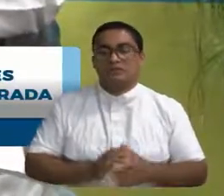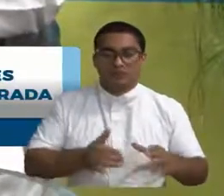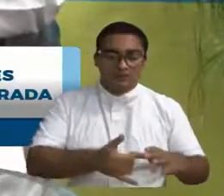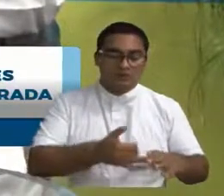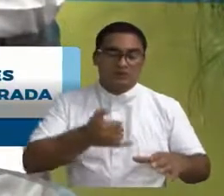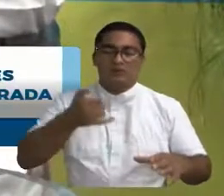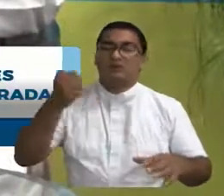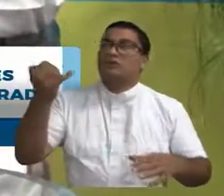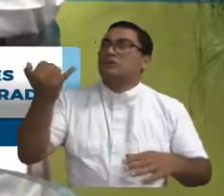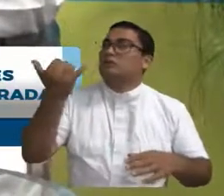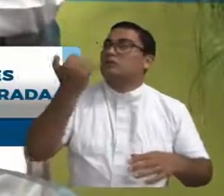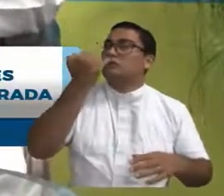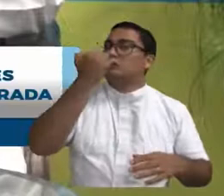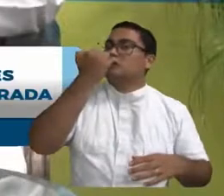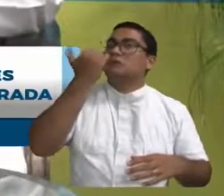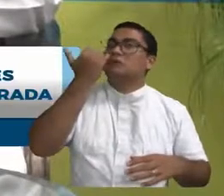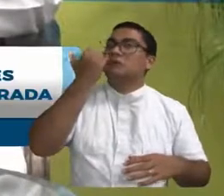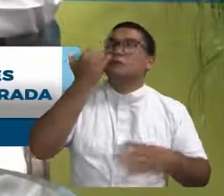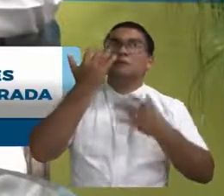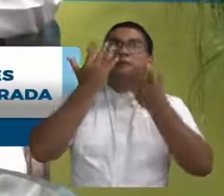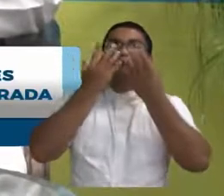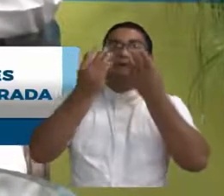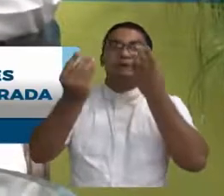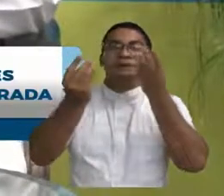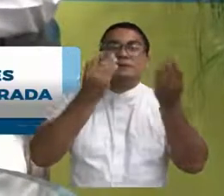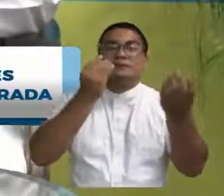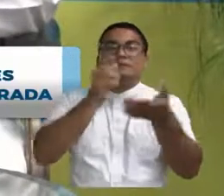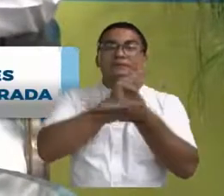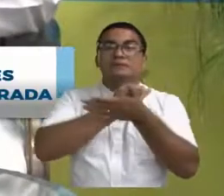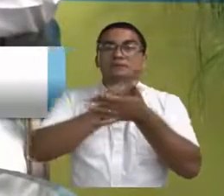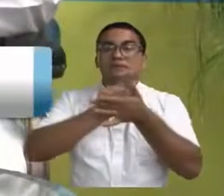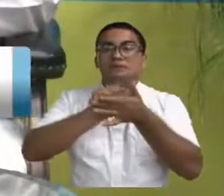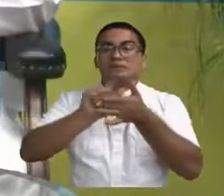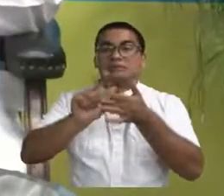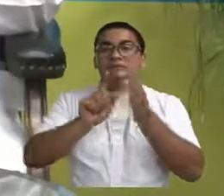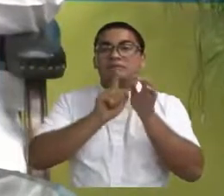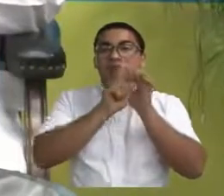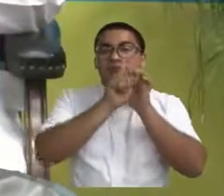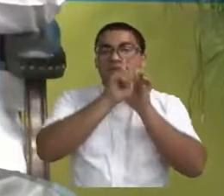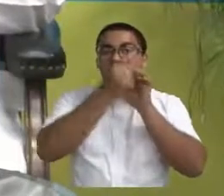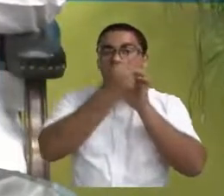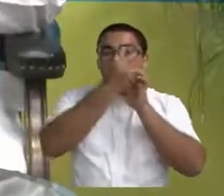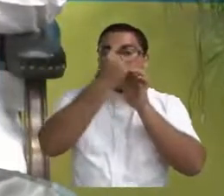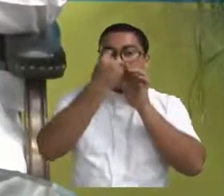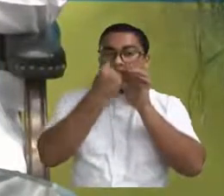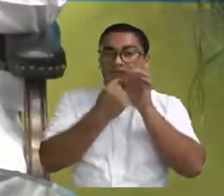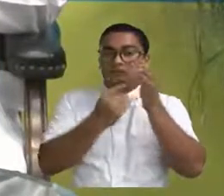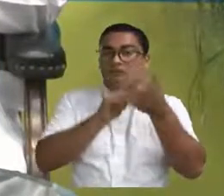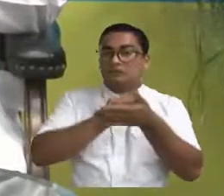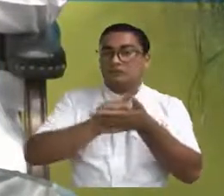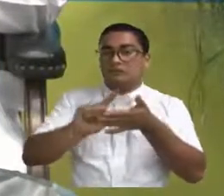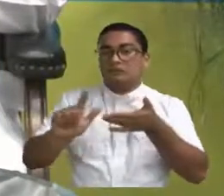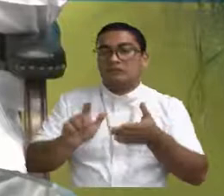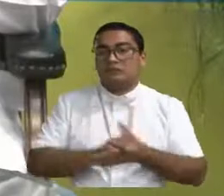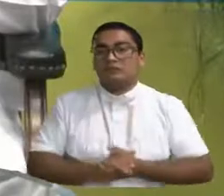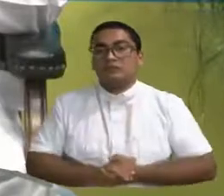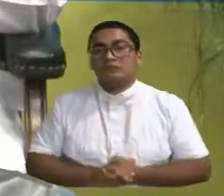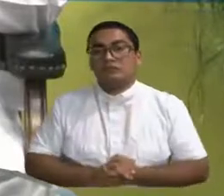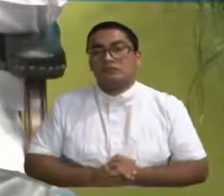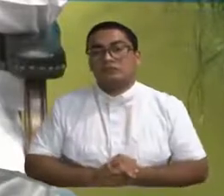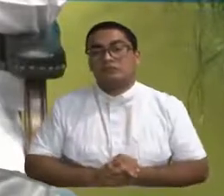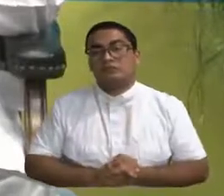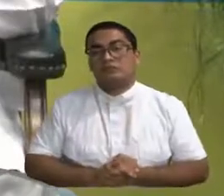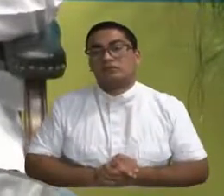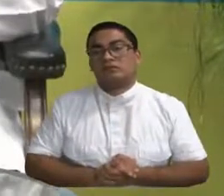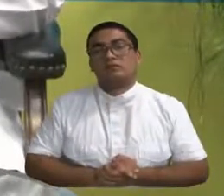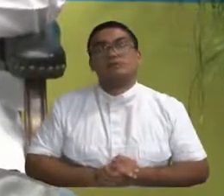la solución salina del vaso y se la dejamos ir en esta fosa nasal, de manera que va a correr y va a salir por la otra fosa nasal. Entonces,